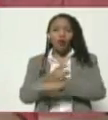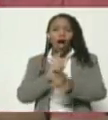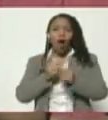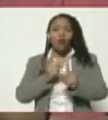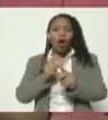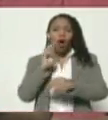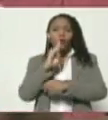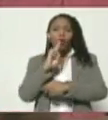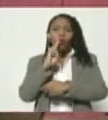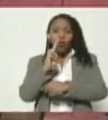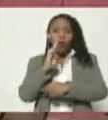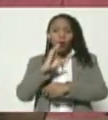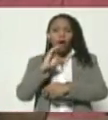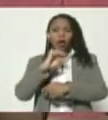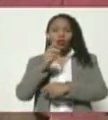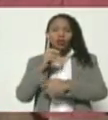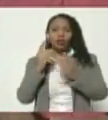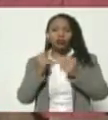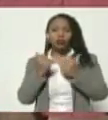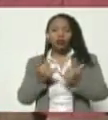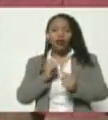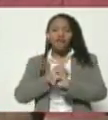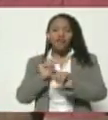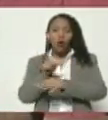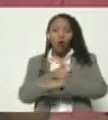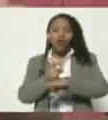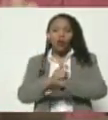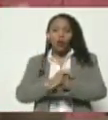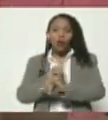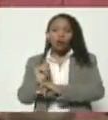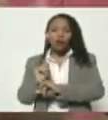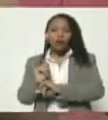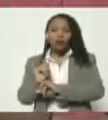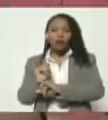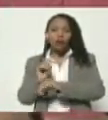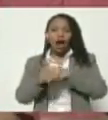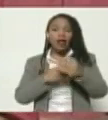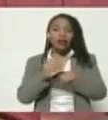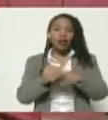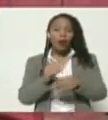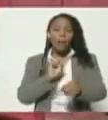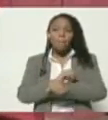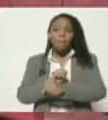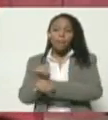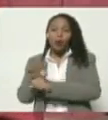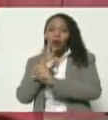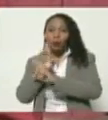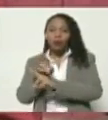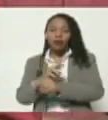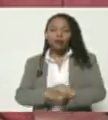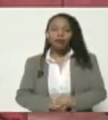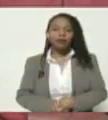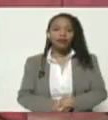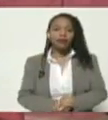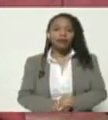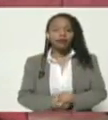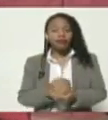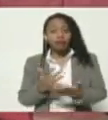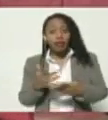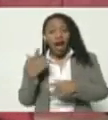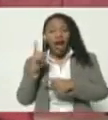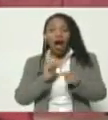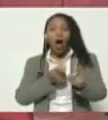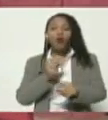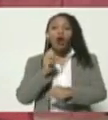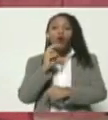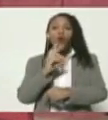VC comenzaron la transmisión inmediatamente, terminaron gobernadores y transmiten los resultados. Miren, hay VC que